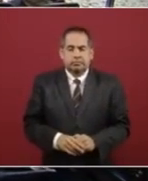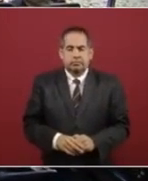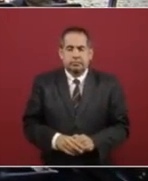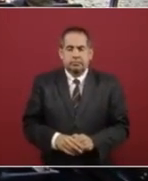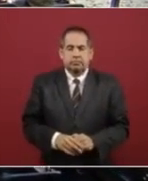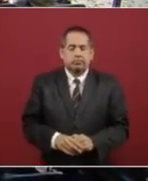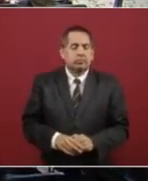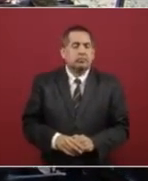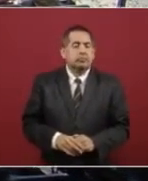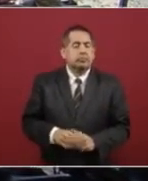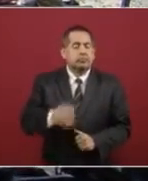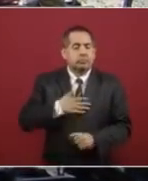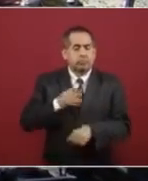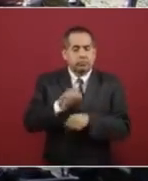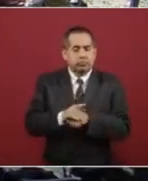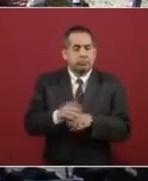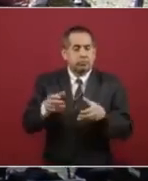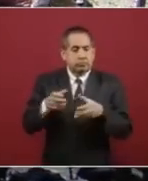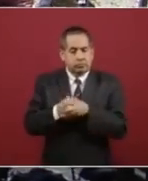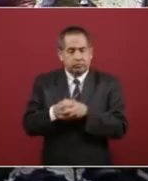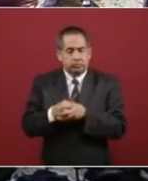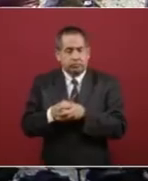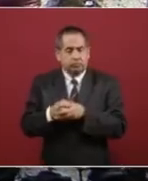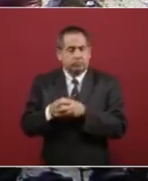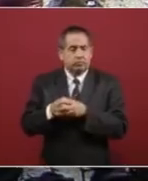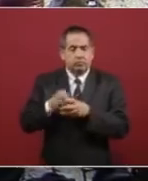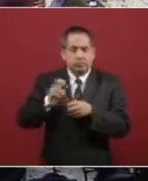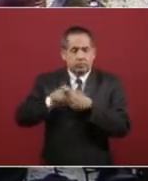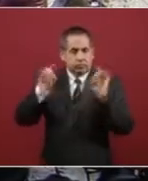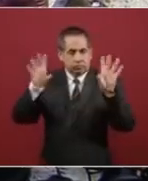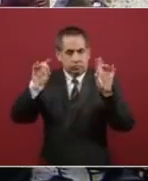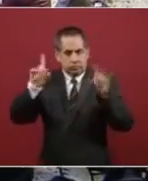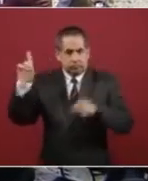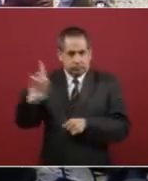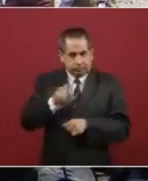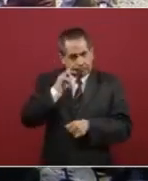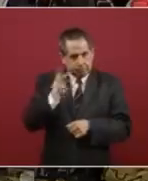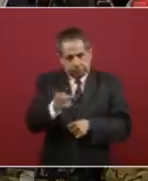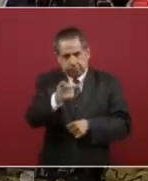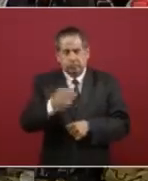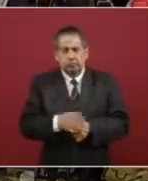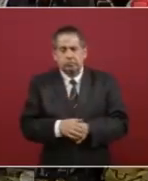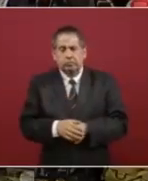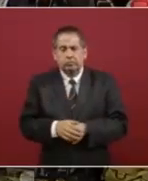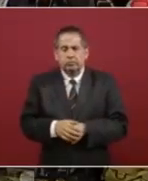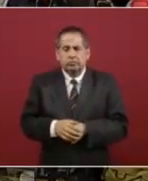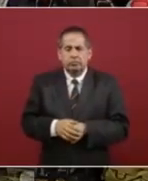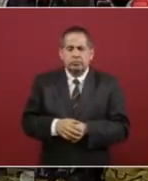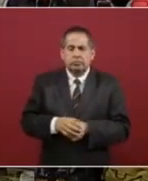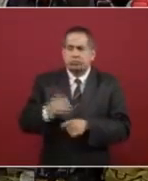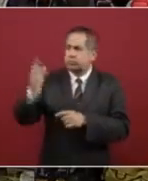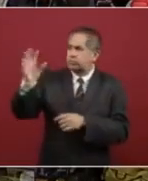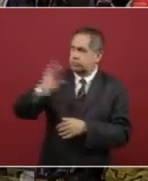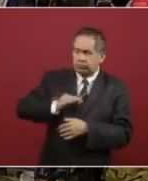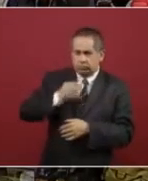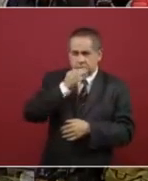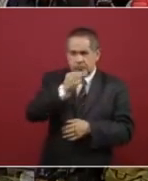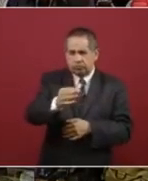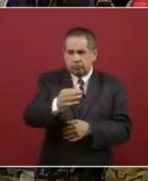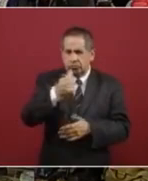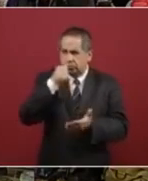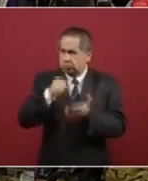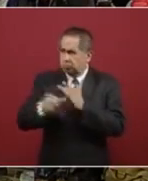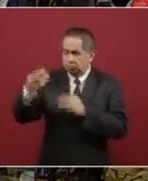Soy Giovanni Rivera Huerta, corresponsal de Estrella TV en Los Ángeles. Más que una pregunta, tengo una encomienda, una